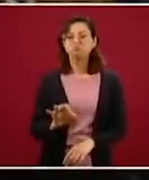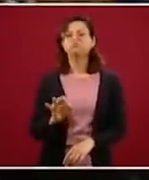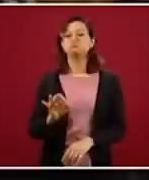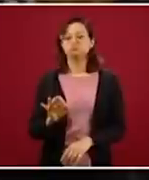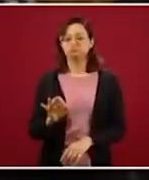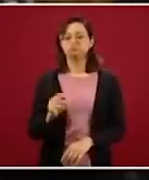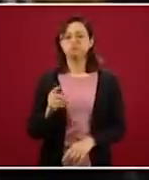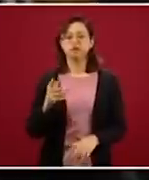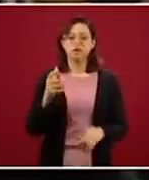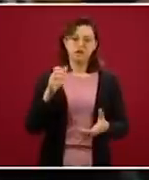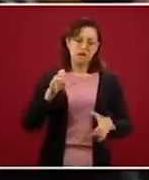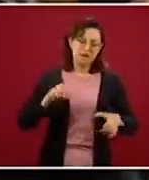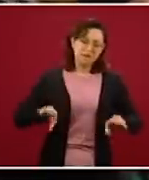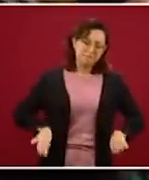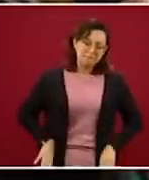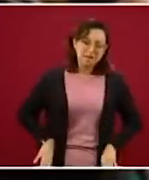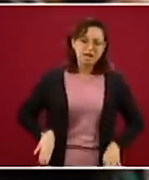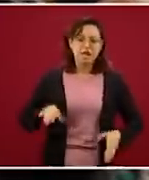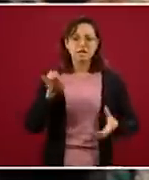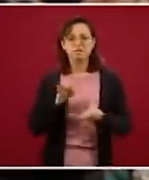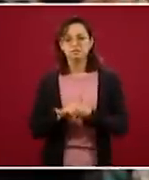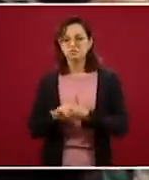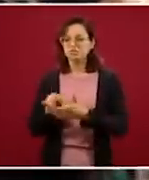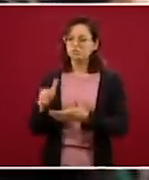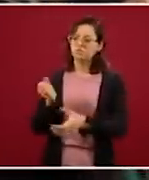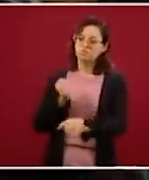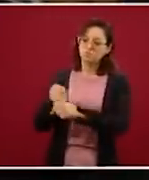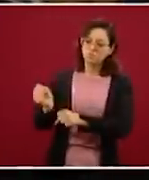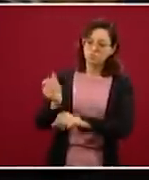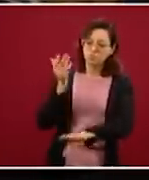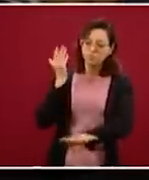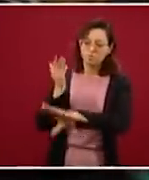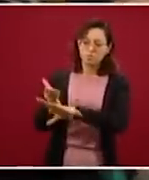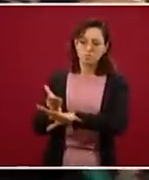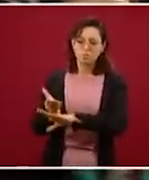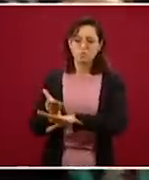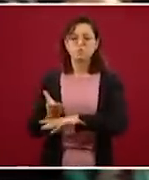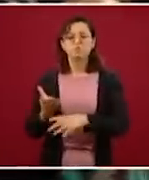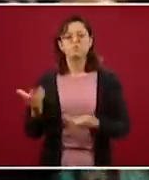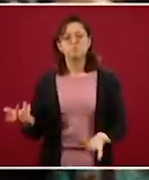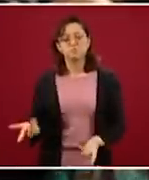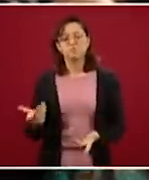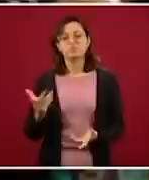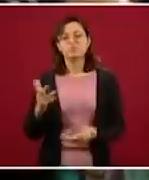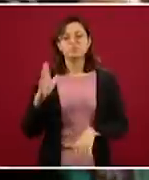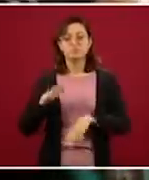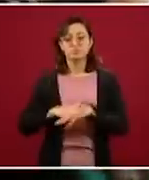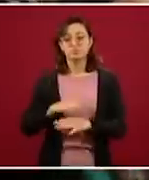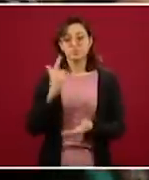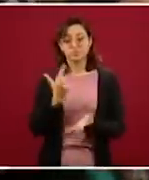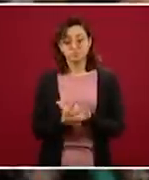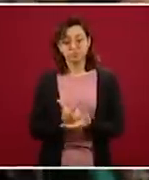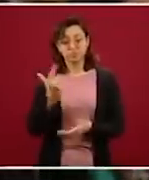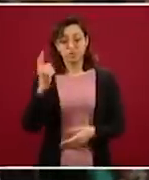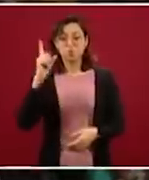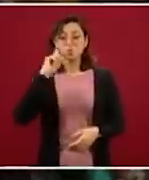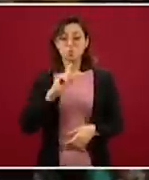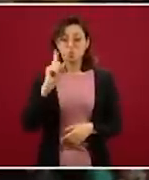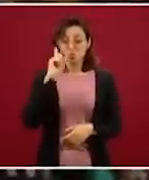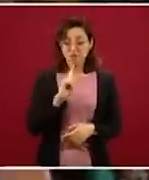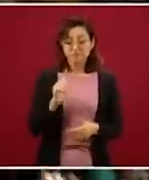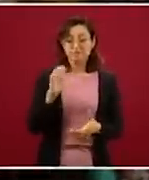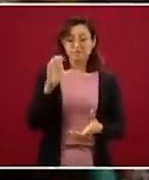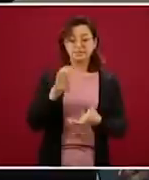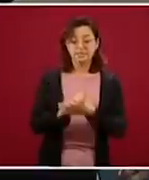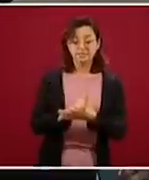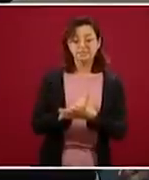agresiones del esposo o pareja actual o última a lo largo de su relación, y está más acentuado entre las mujeres que se casaron